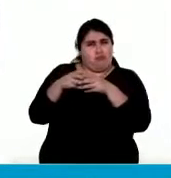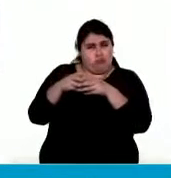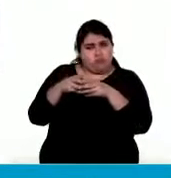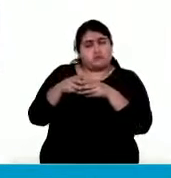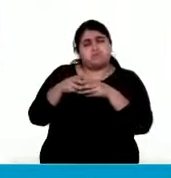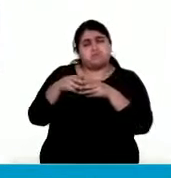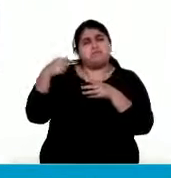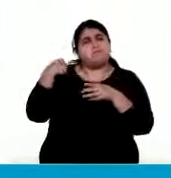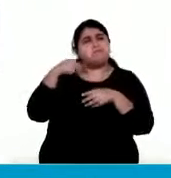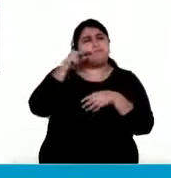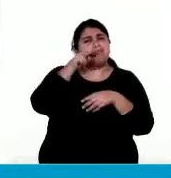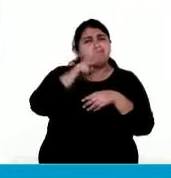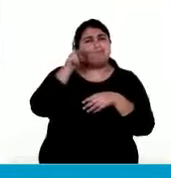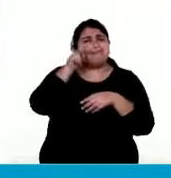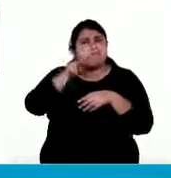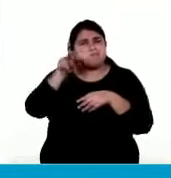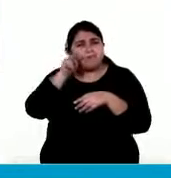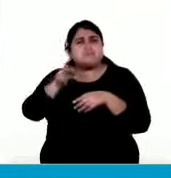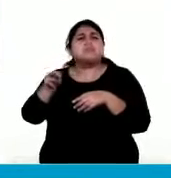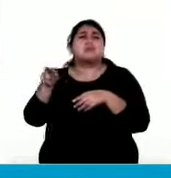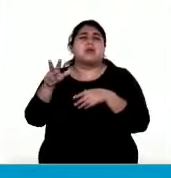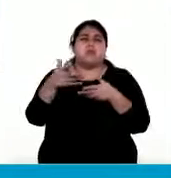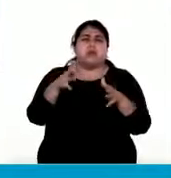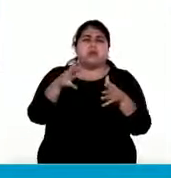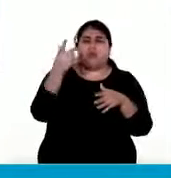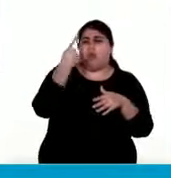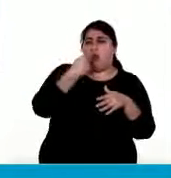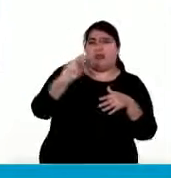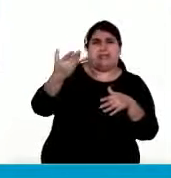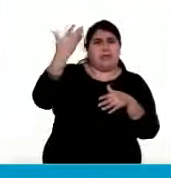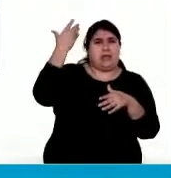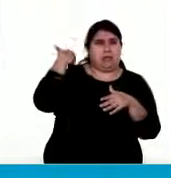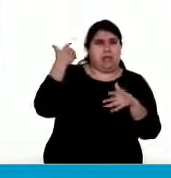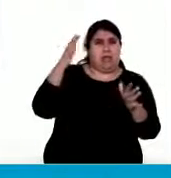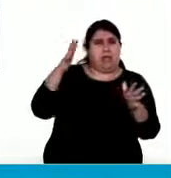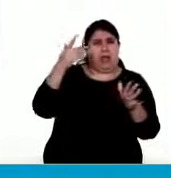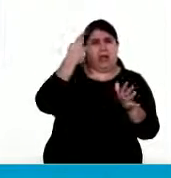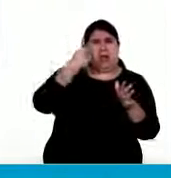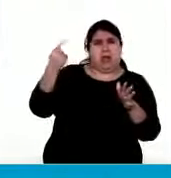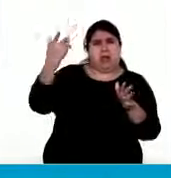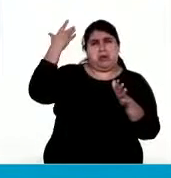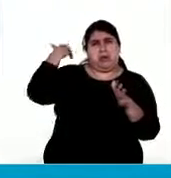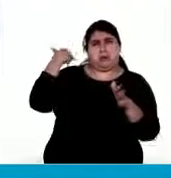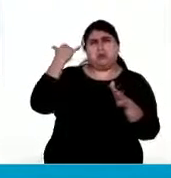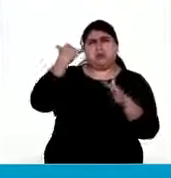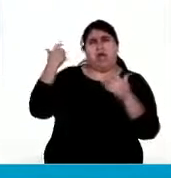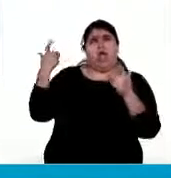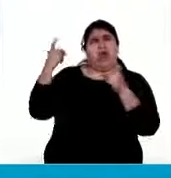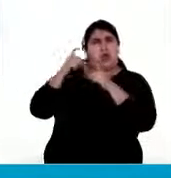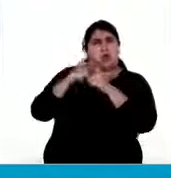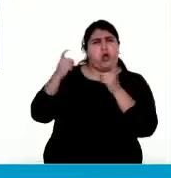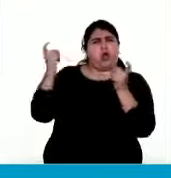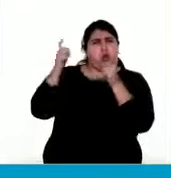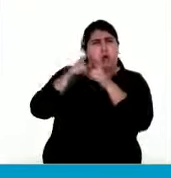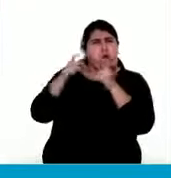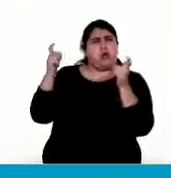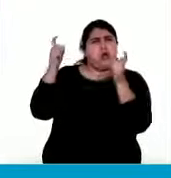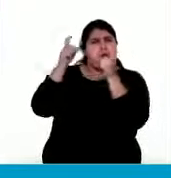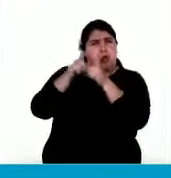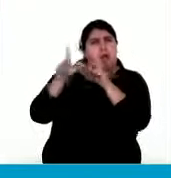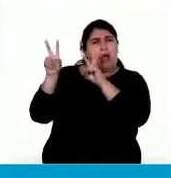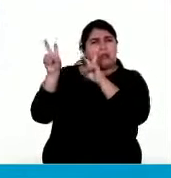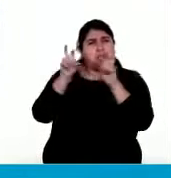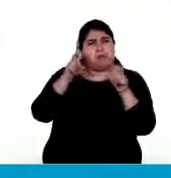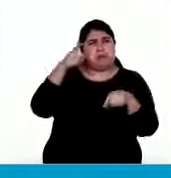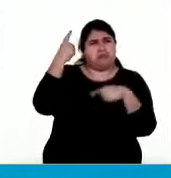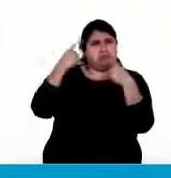visto que hace una semana atrás se han tenido reuniones sobre el tema, los cuales